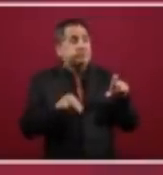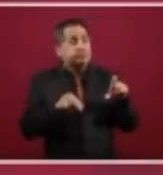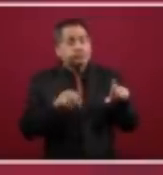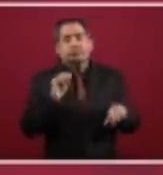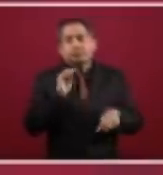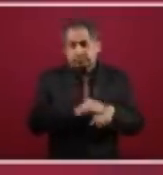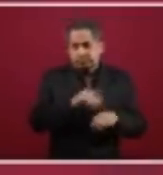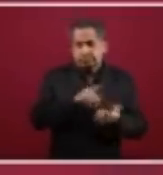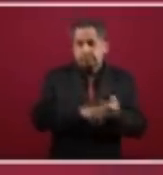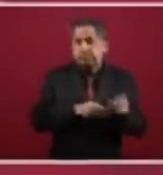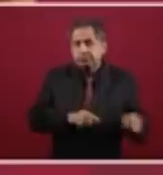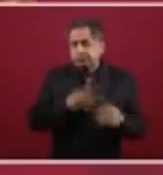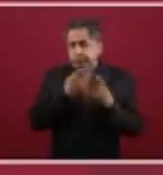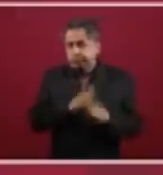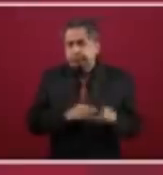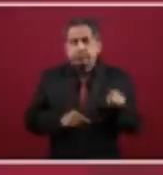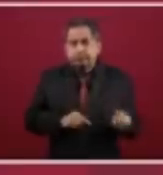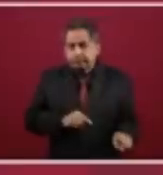banco